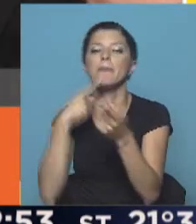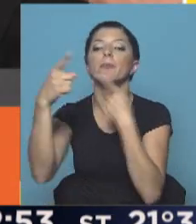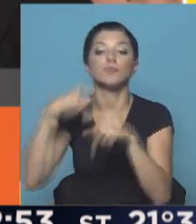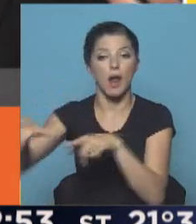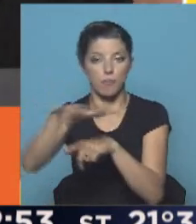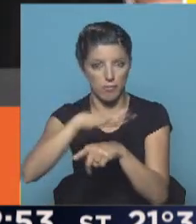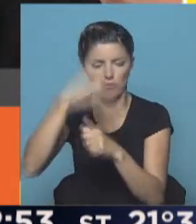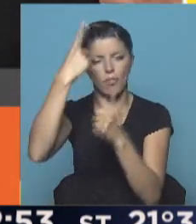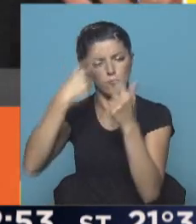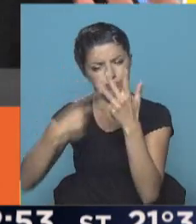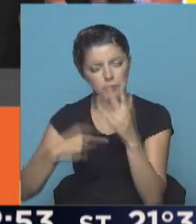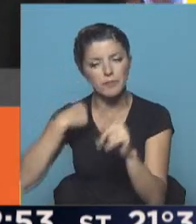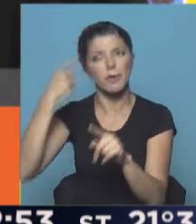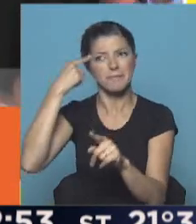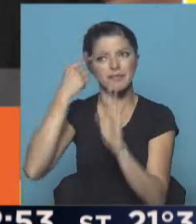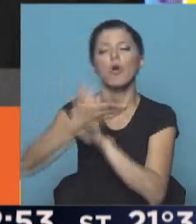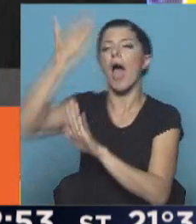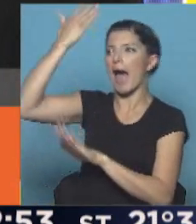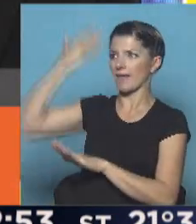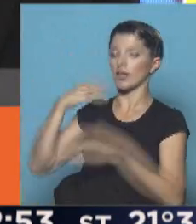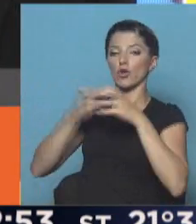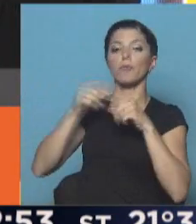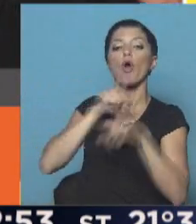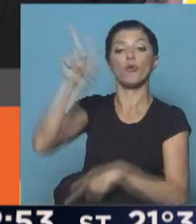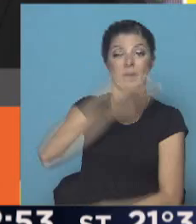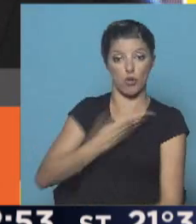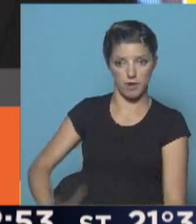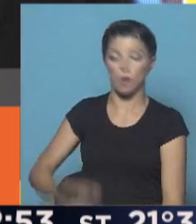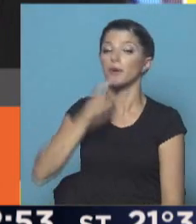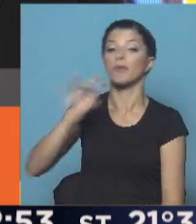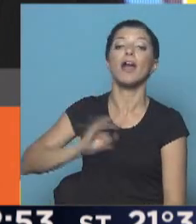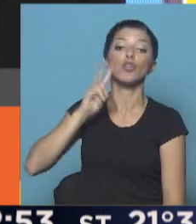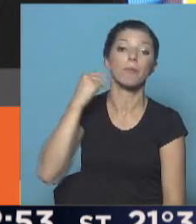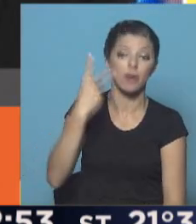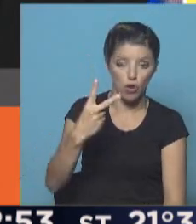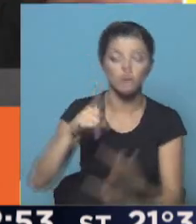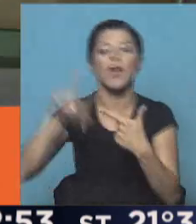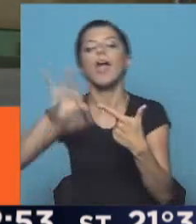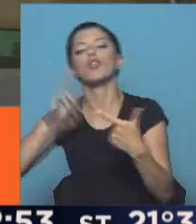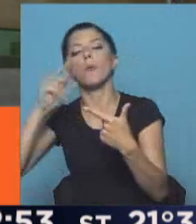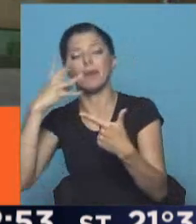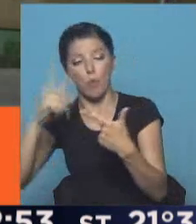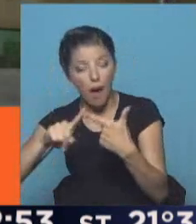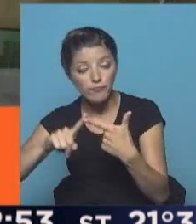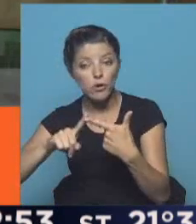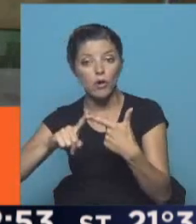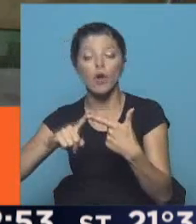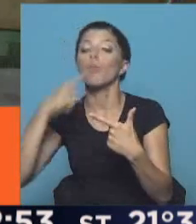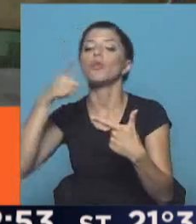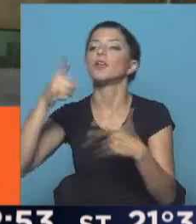un poco también qué pasó para atrás con la oposición y uno recuerda eso, el golpe del 2002, el lockout petrolero del 2004, cuando no se presentaron elecciones